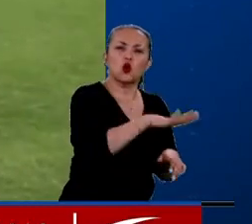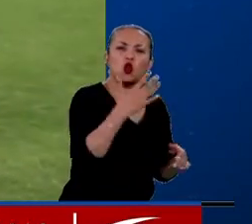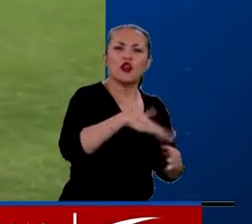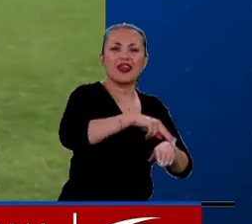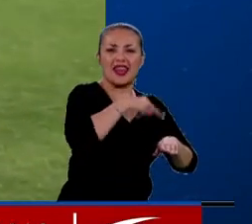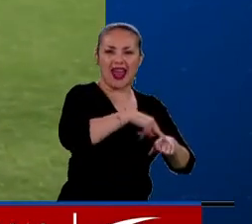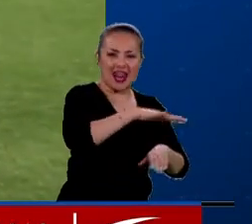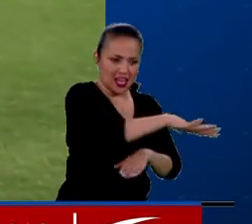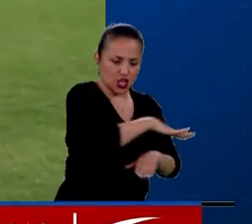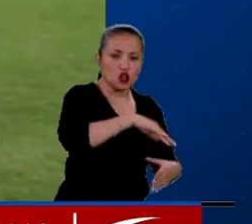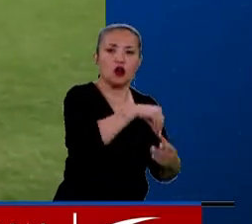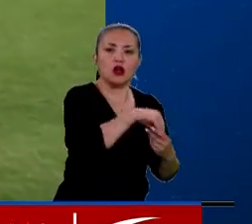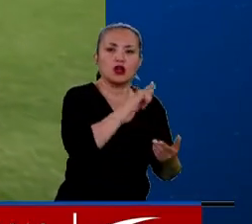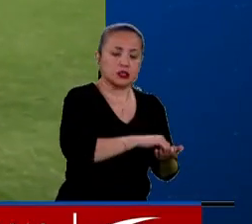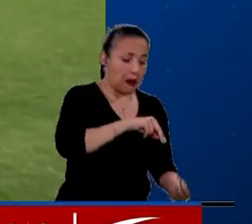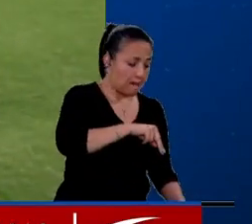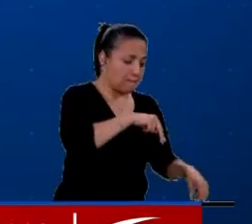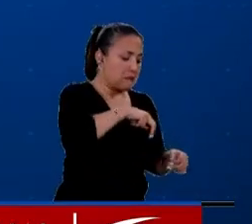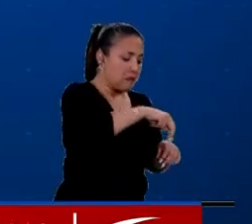Luis pisó una mina antipersonal.